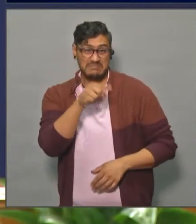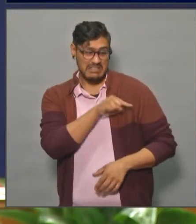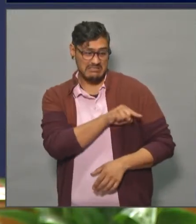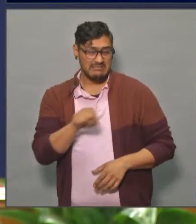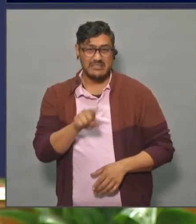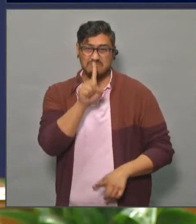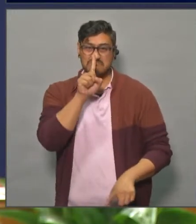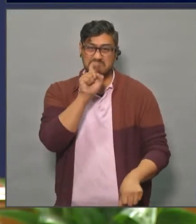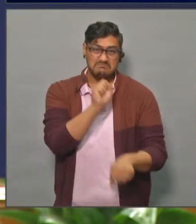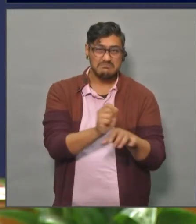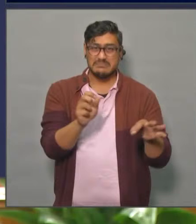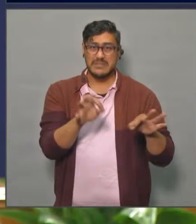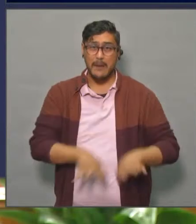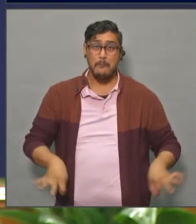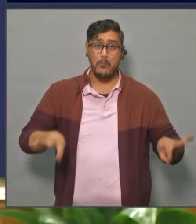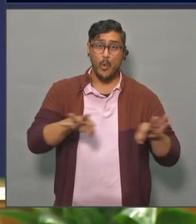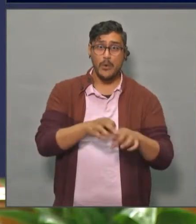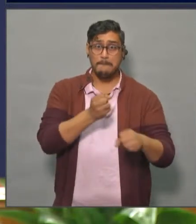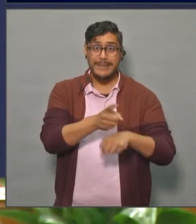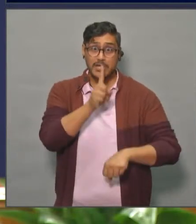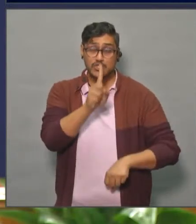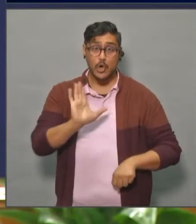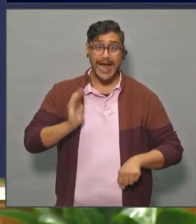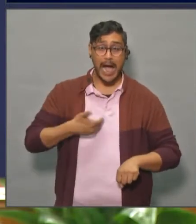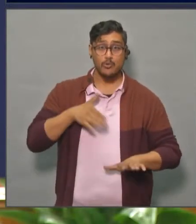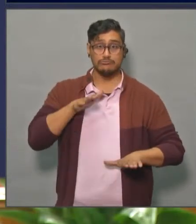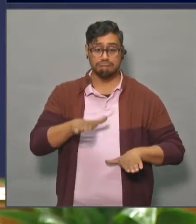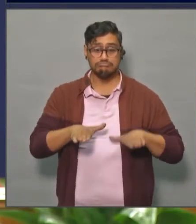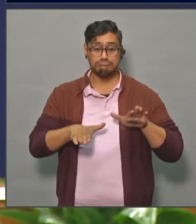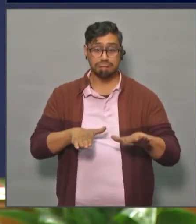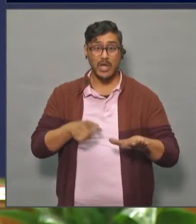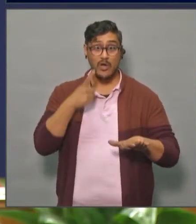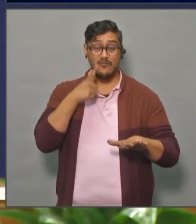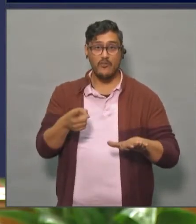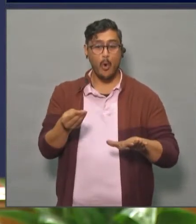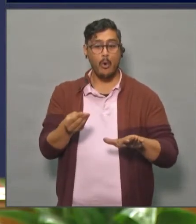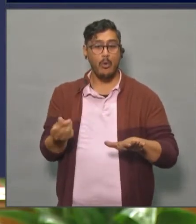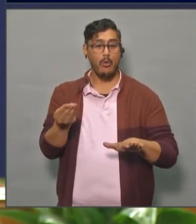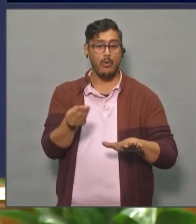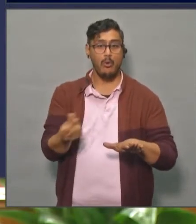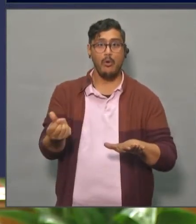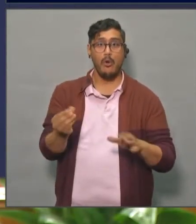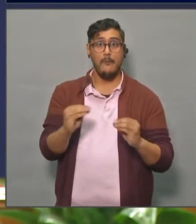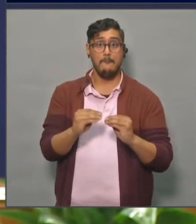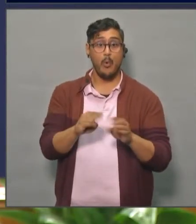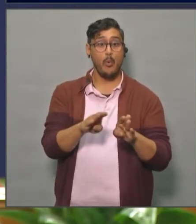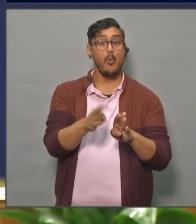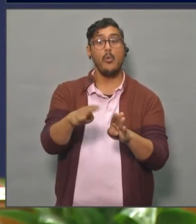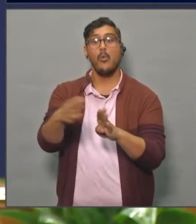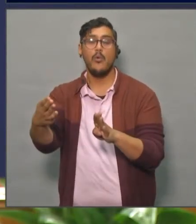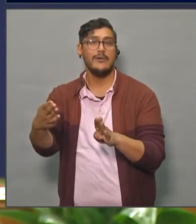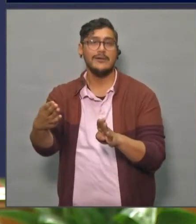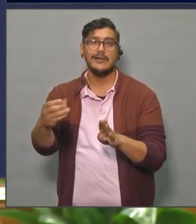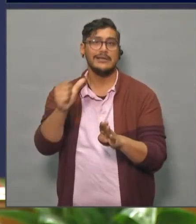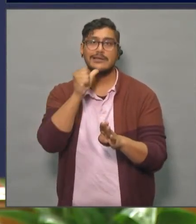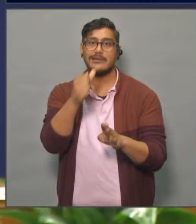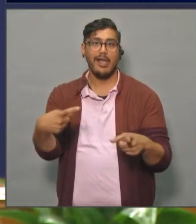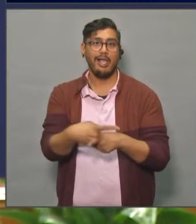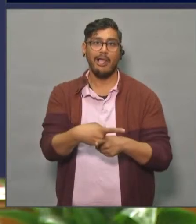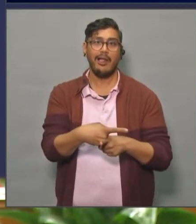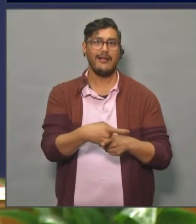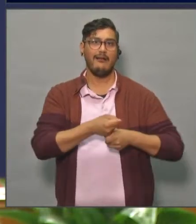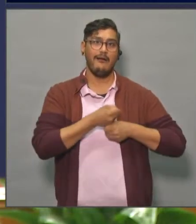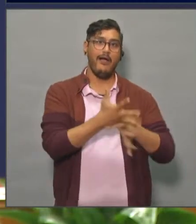para asegurar de que los pasos tomados para relajar las restricciones no contribuyan a nuevas iniquidades en